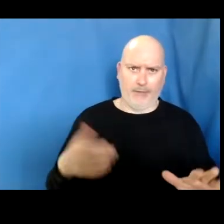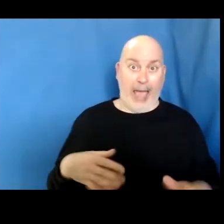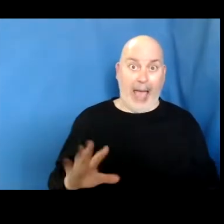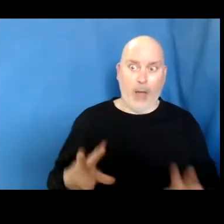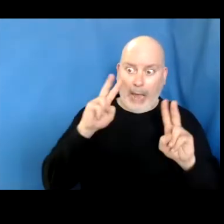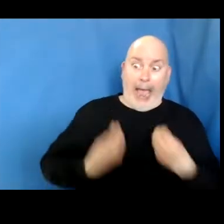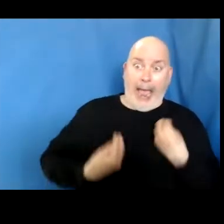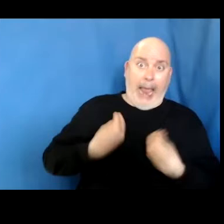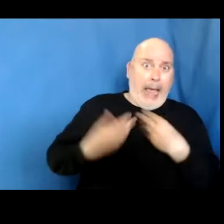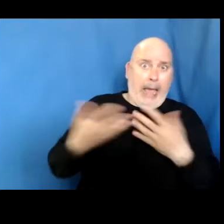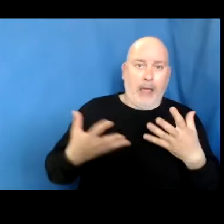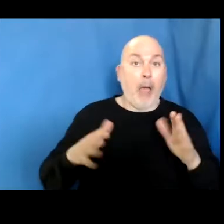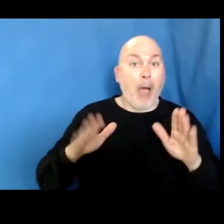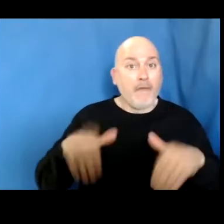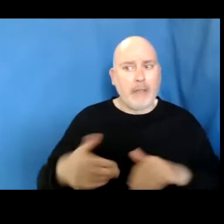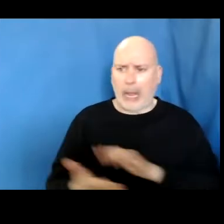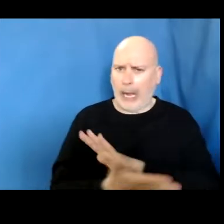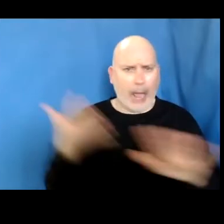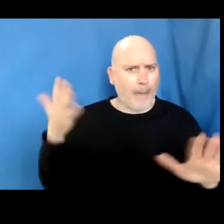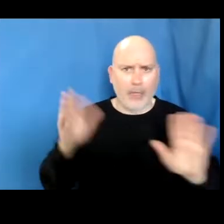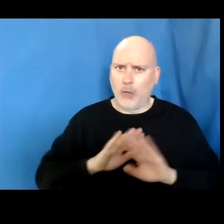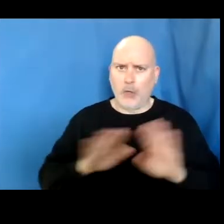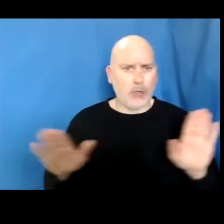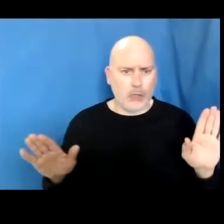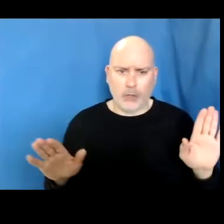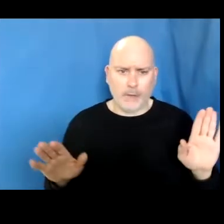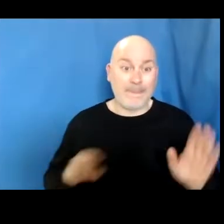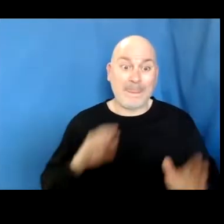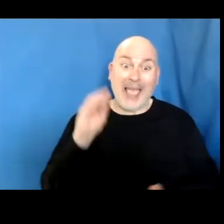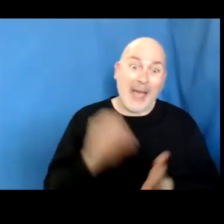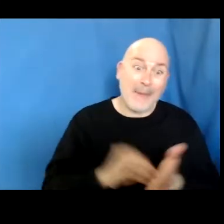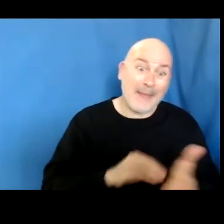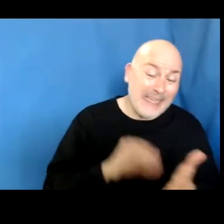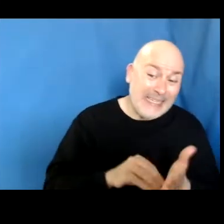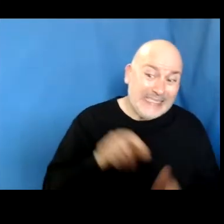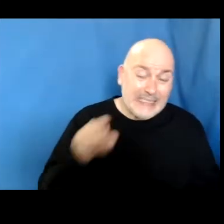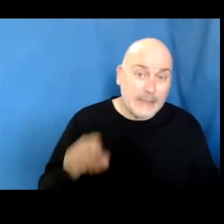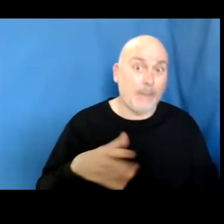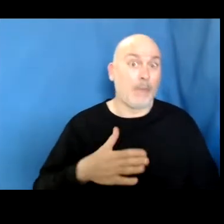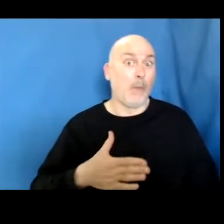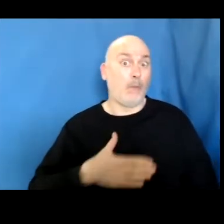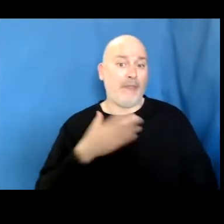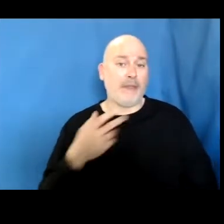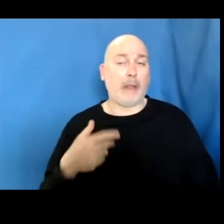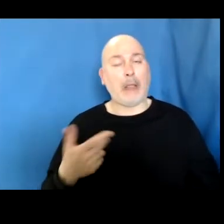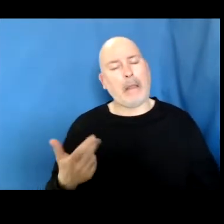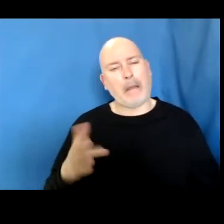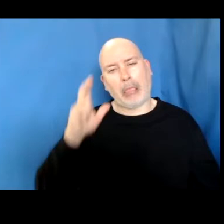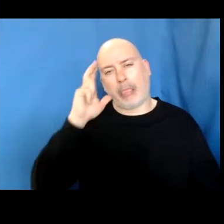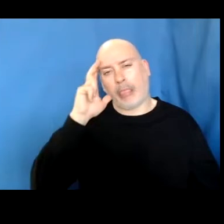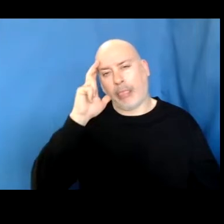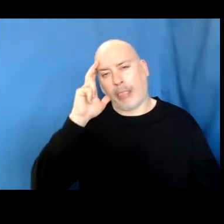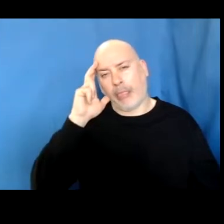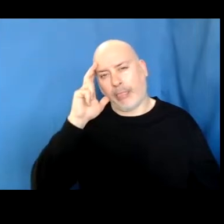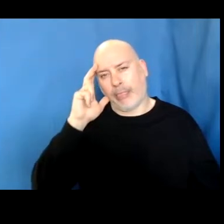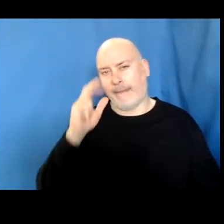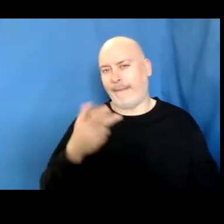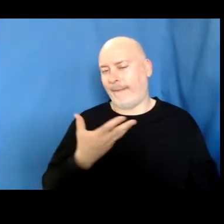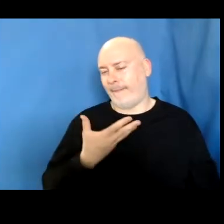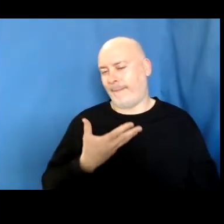tan rápido. Hay veces que según la duración puede quedar somnoliento, y